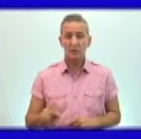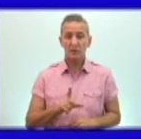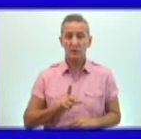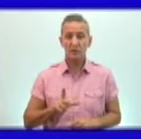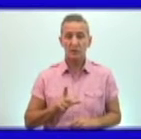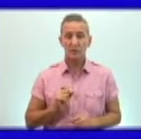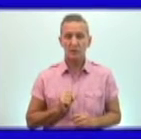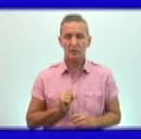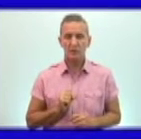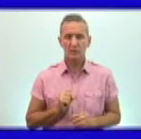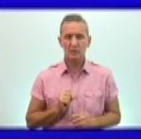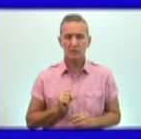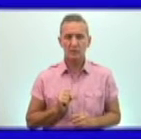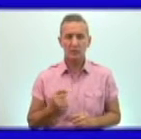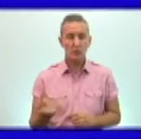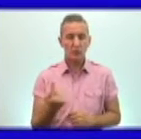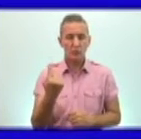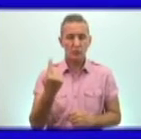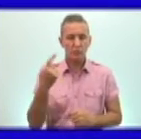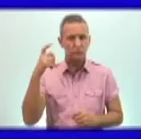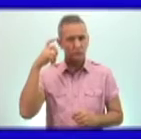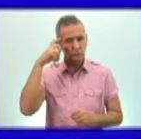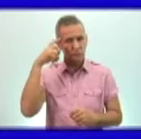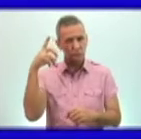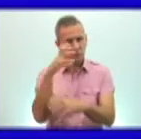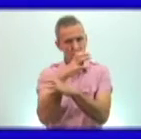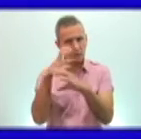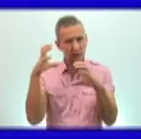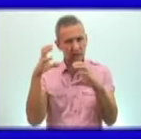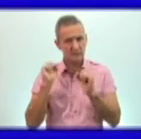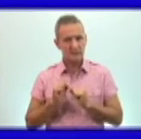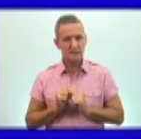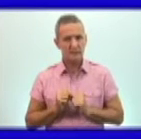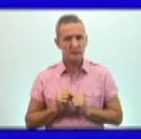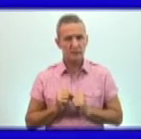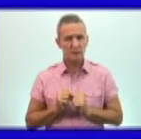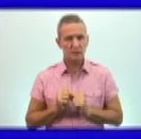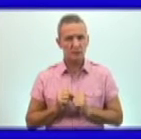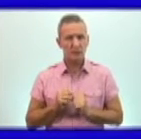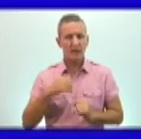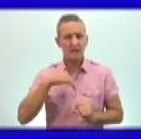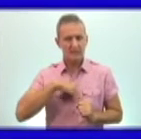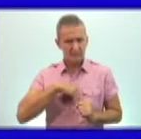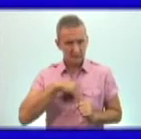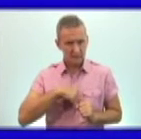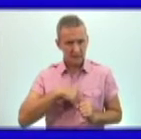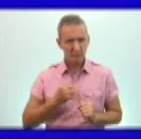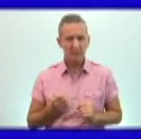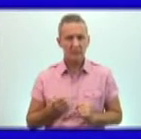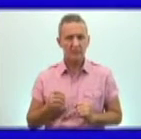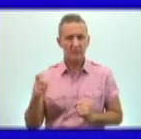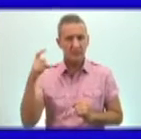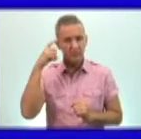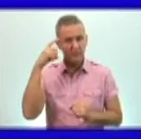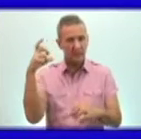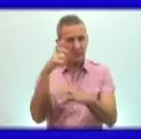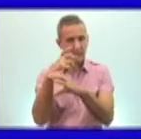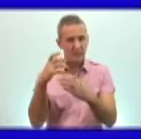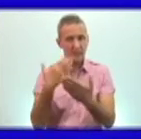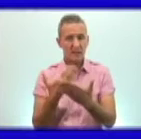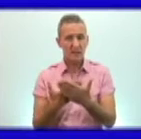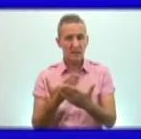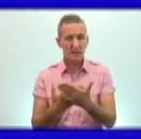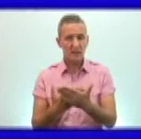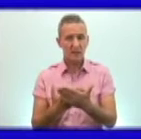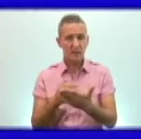la ciencia, no es solo razón, sino también al sentimiento. La ciencia es la comprobación